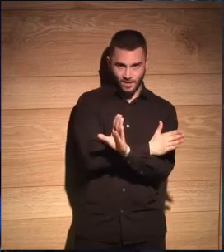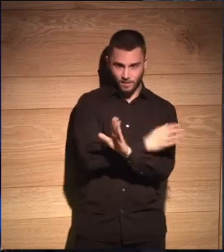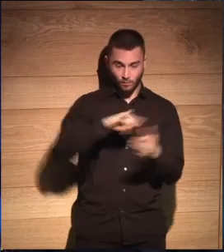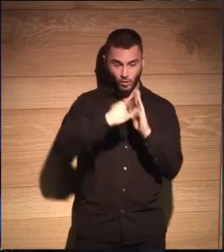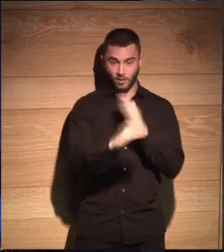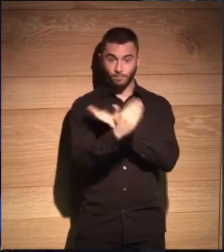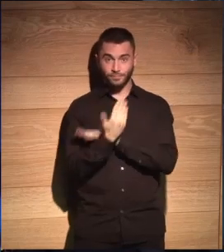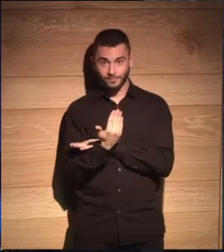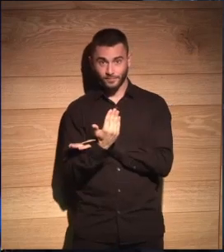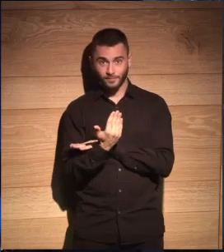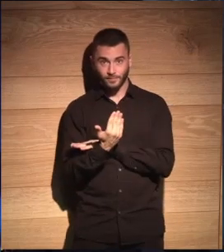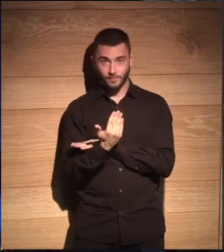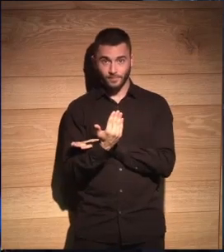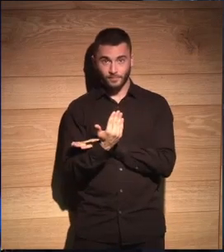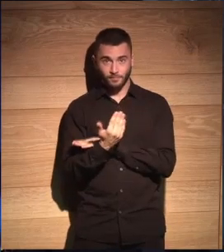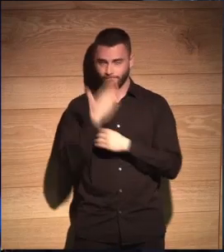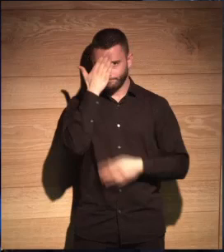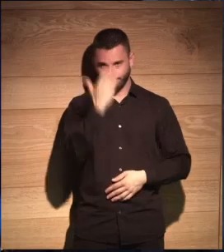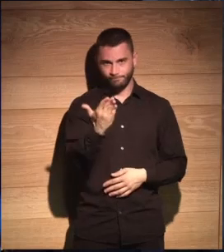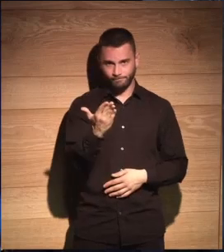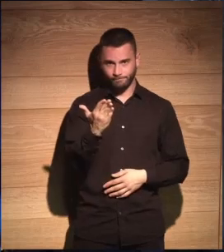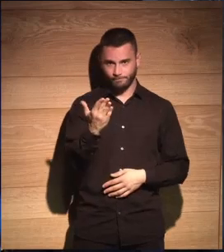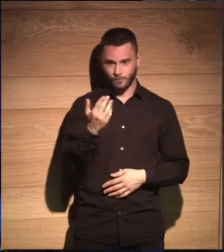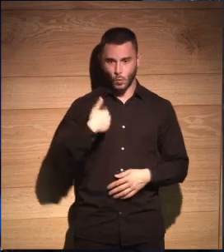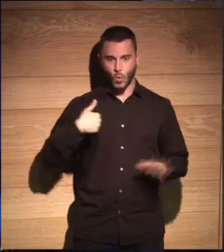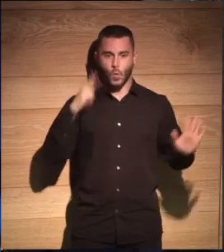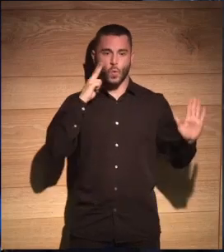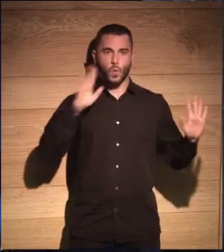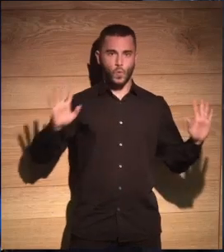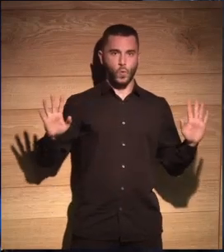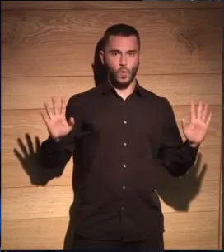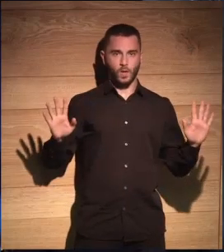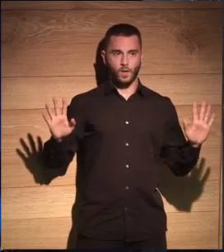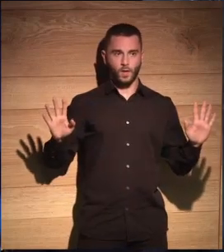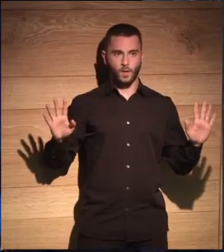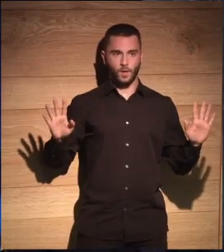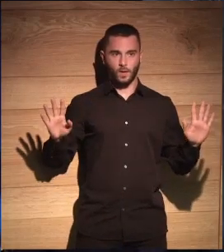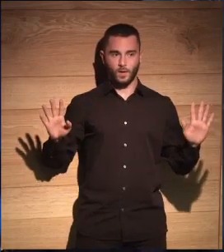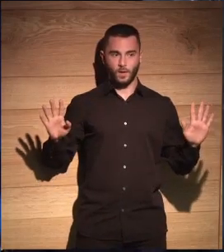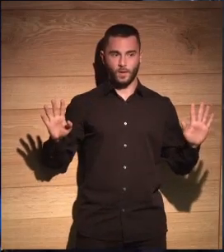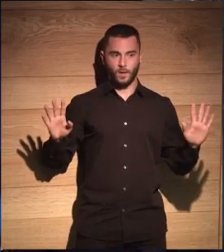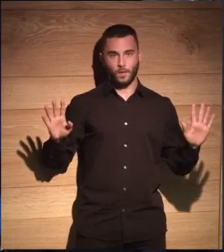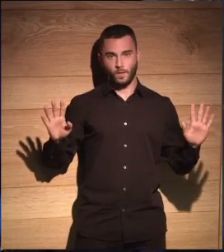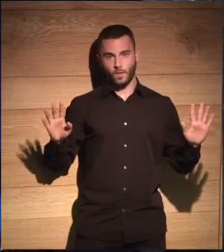proyecto, la verdad es que nos dio un poco de vértigo, porque...